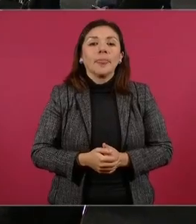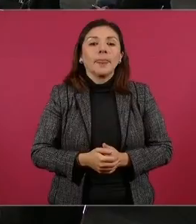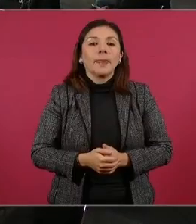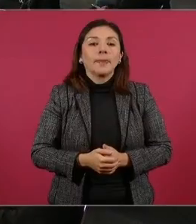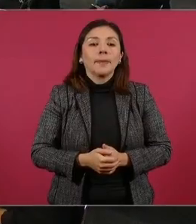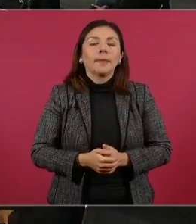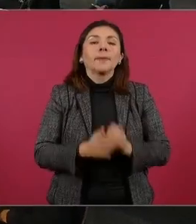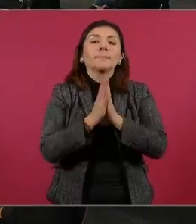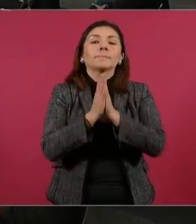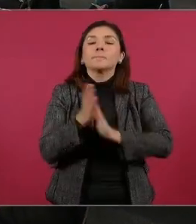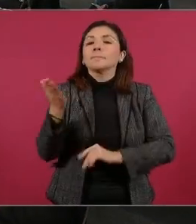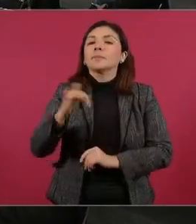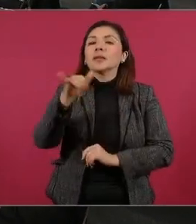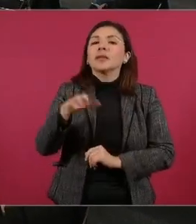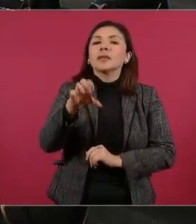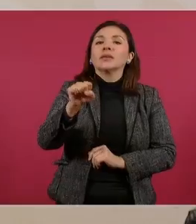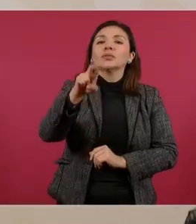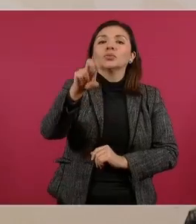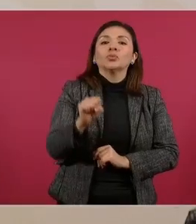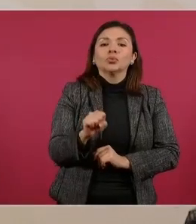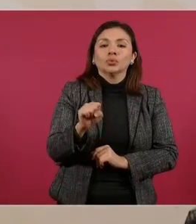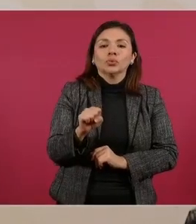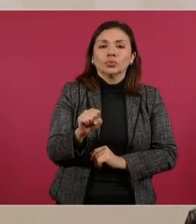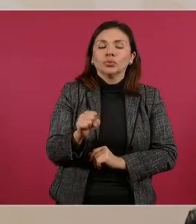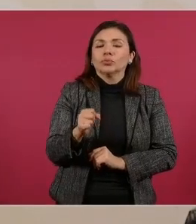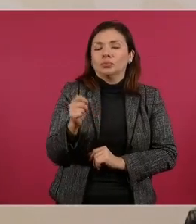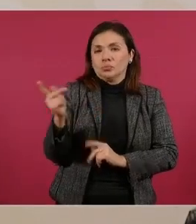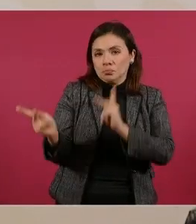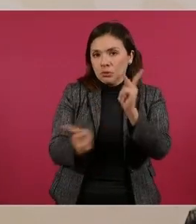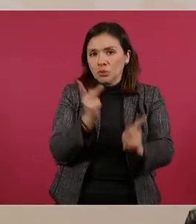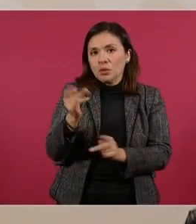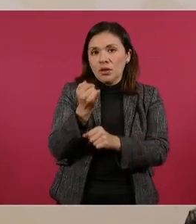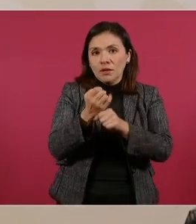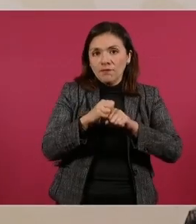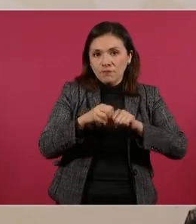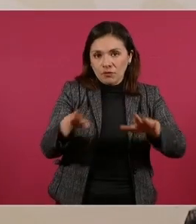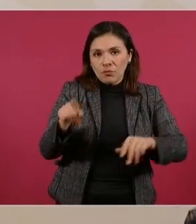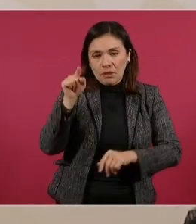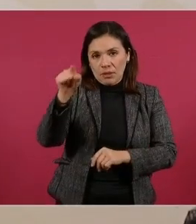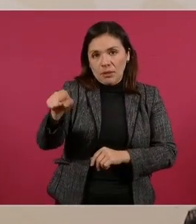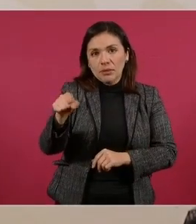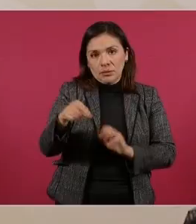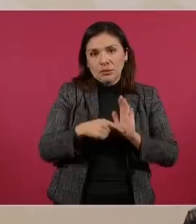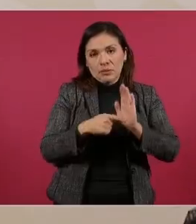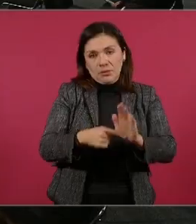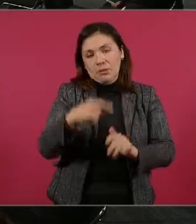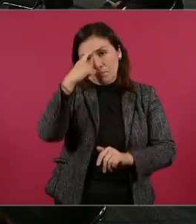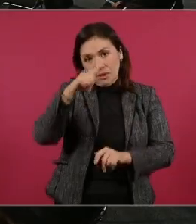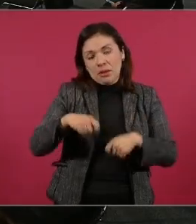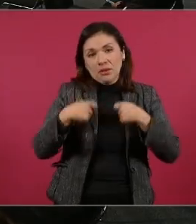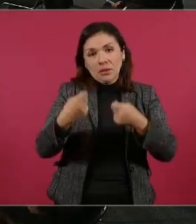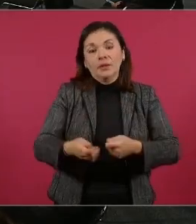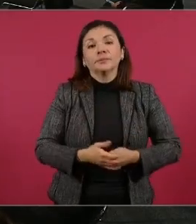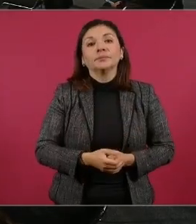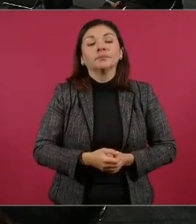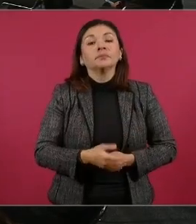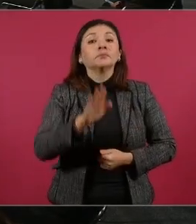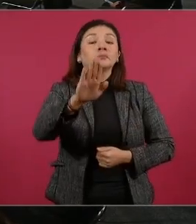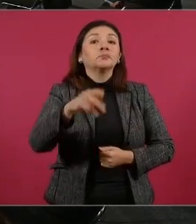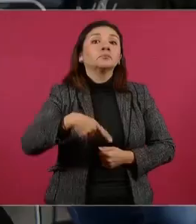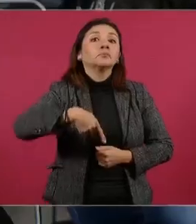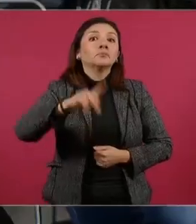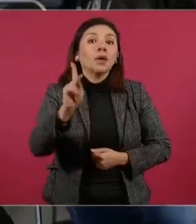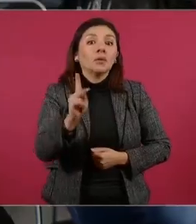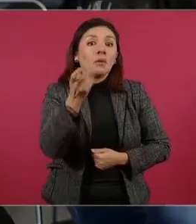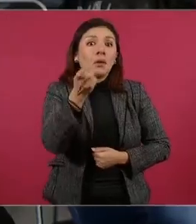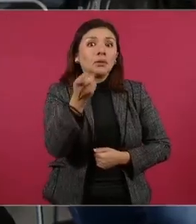le vamos a pedir a Jesús O sea no hay pidas el informe en específico y se te entregue pero no se está presidente